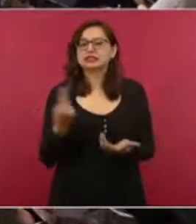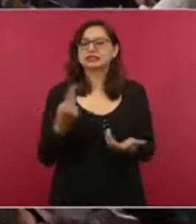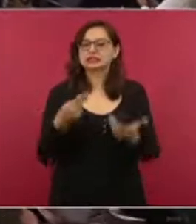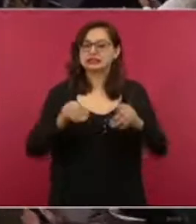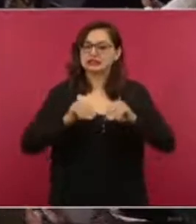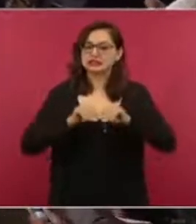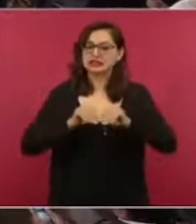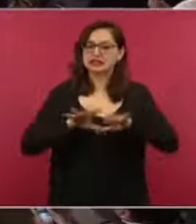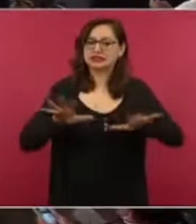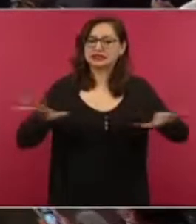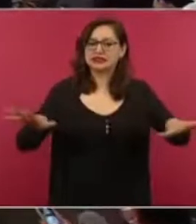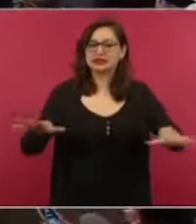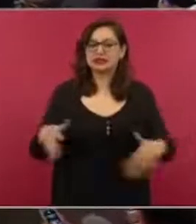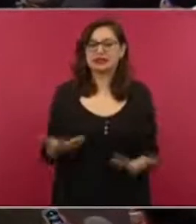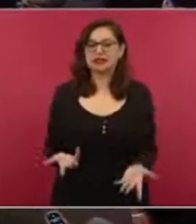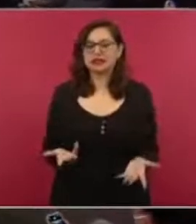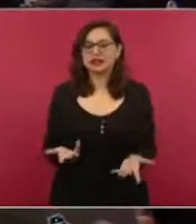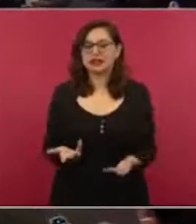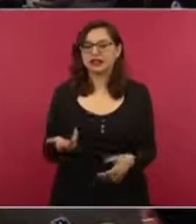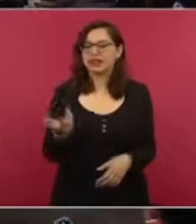el canal de las estrellas,